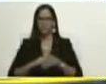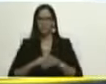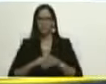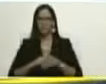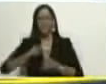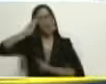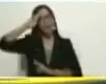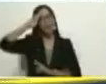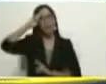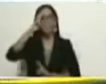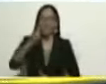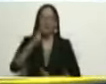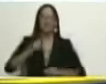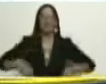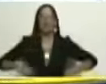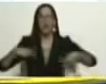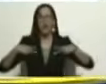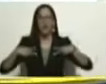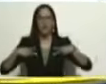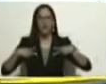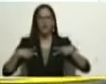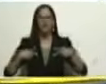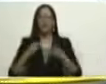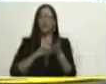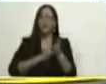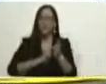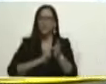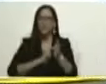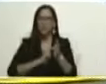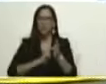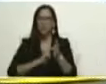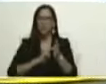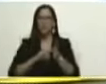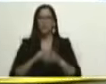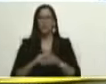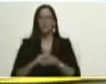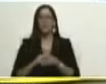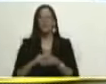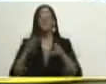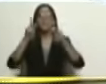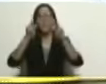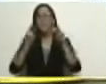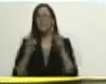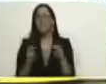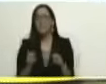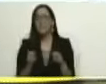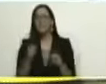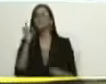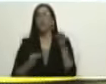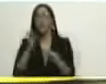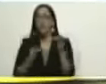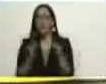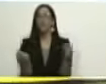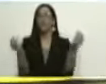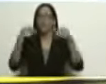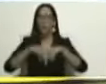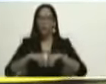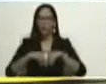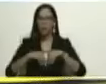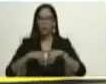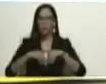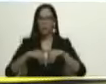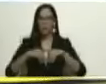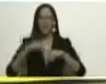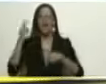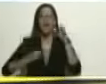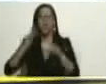el respeto a la vida de los palestinos y que se investigue y se juzgue de acuerdo a